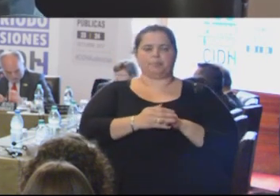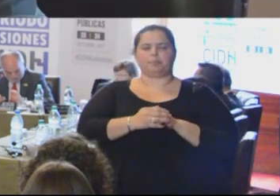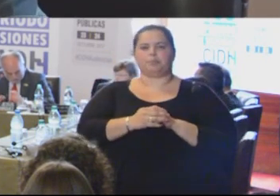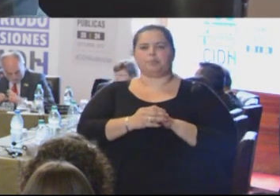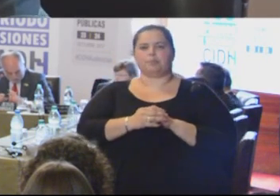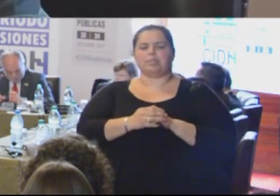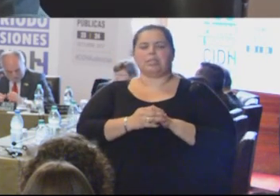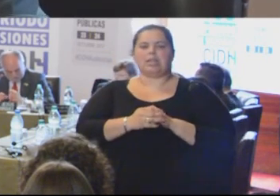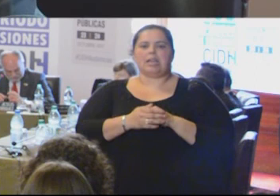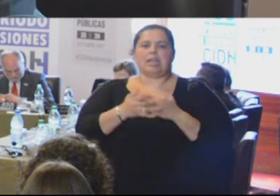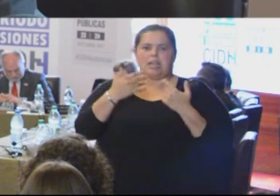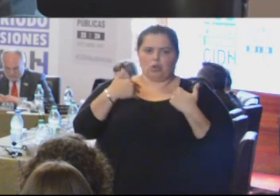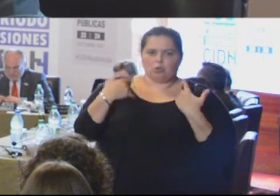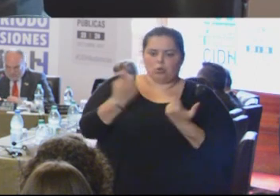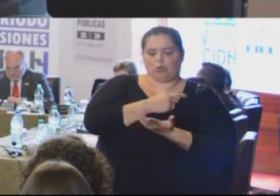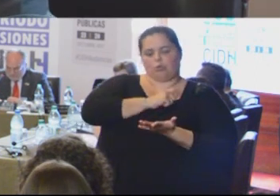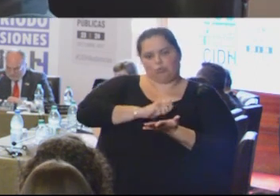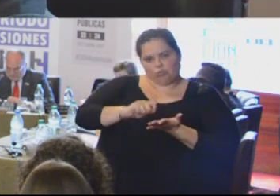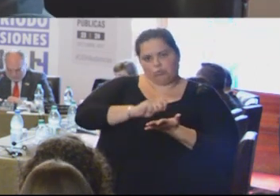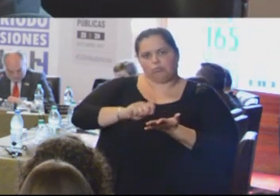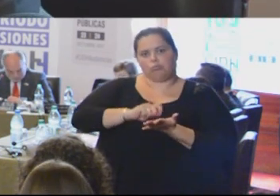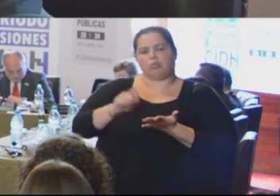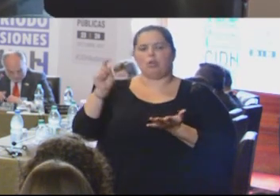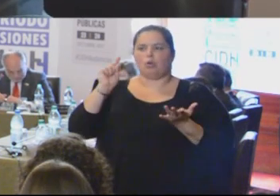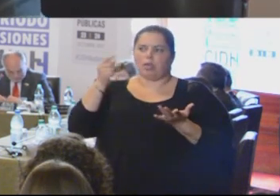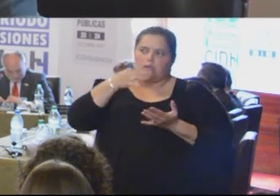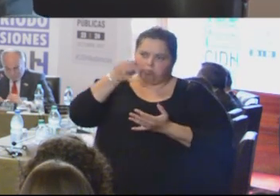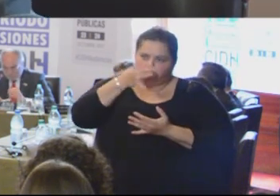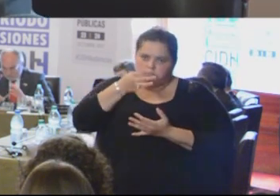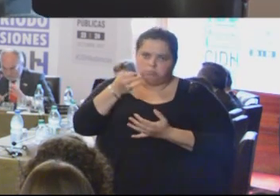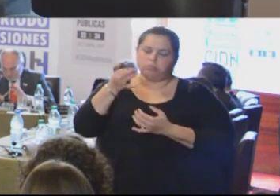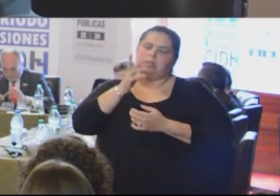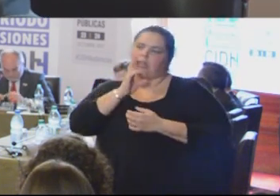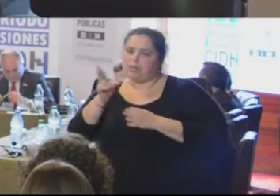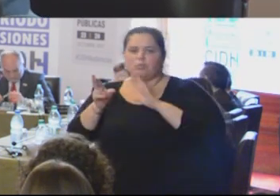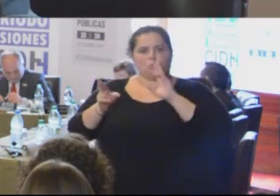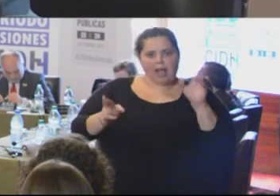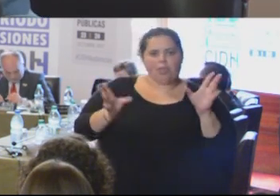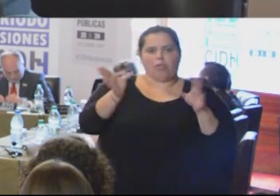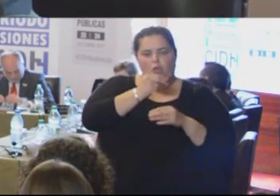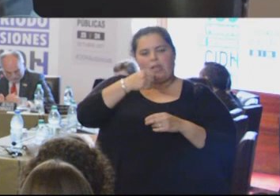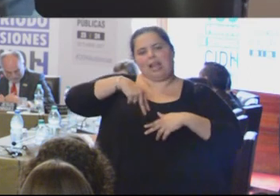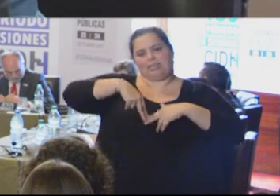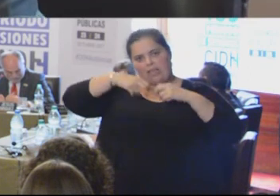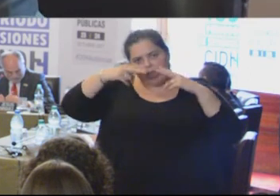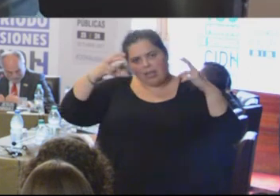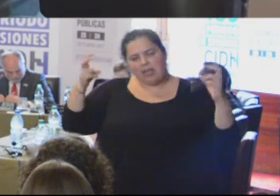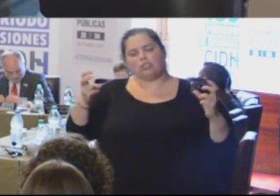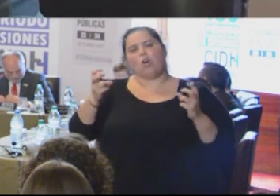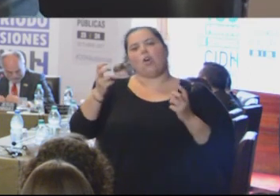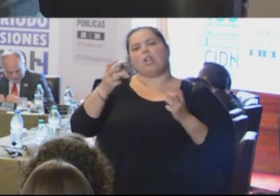tomamos nota de las de los resultados de las investigaciones que nos participa la